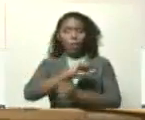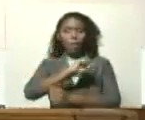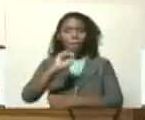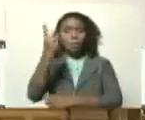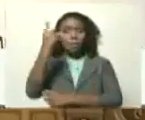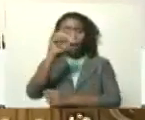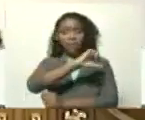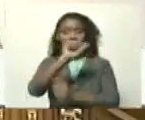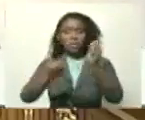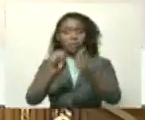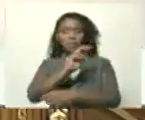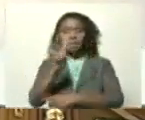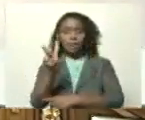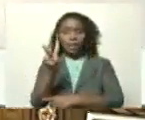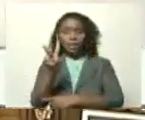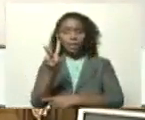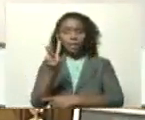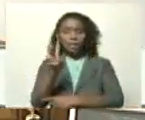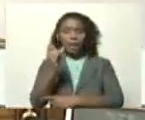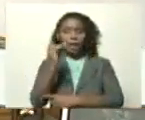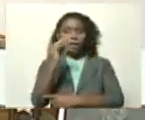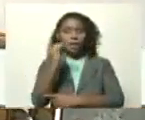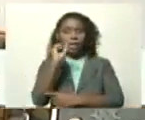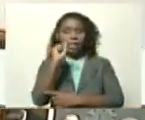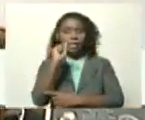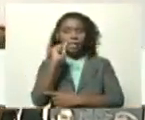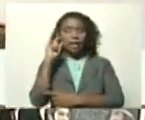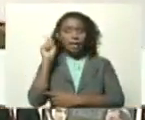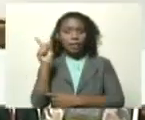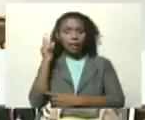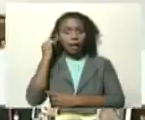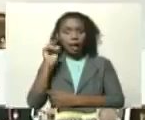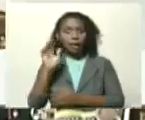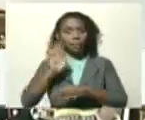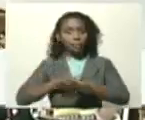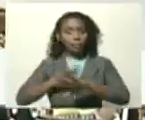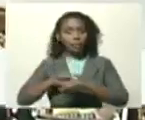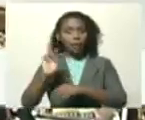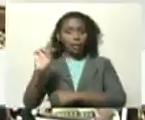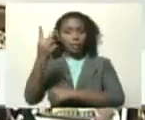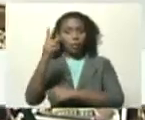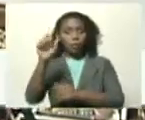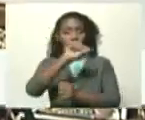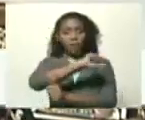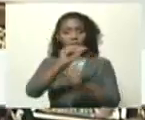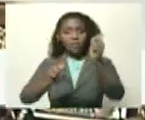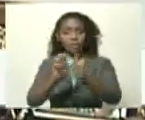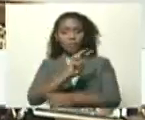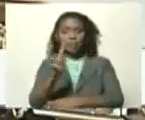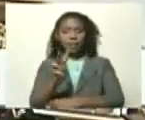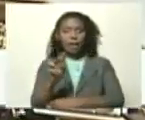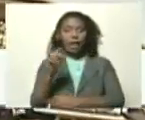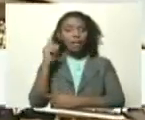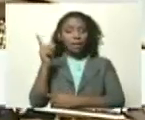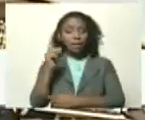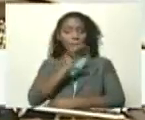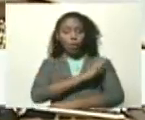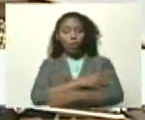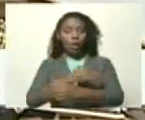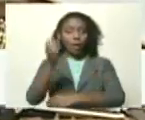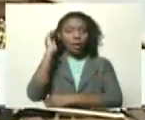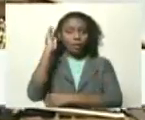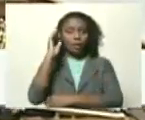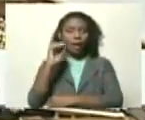primera vicepresidenta de la Asamblea Nacional. Y en el caso de la segunda vicepresidencia de este Poder